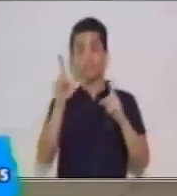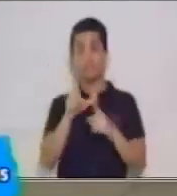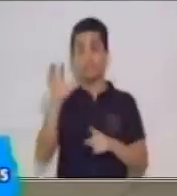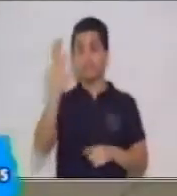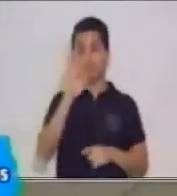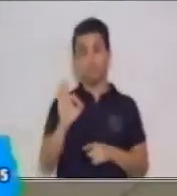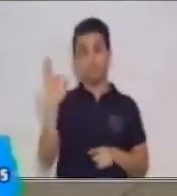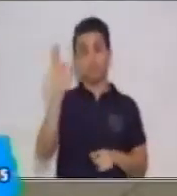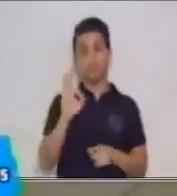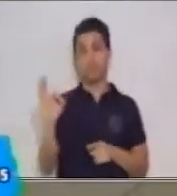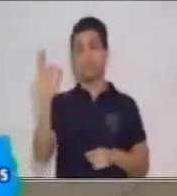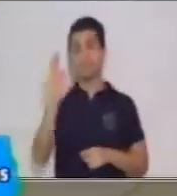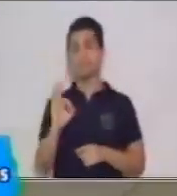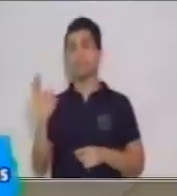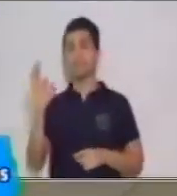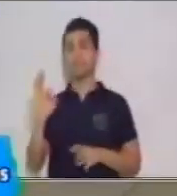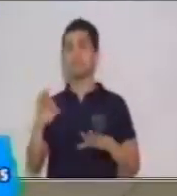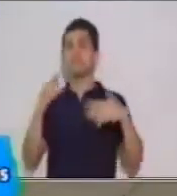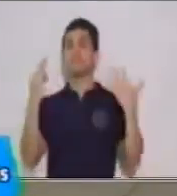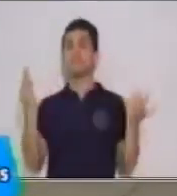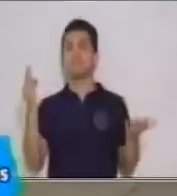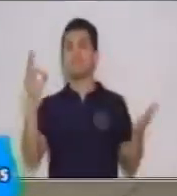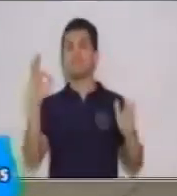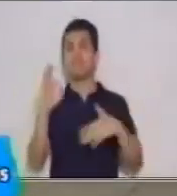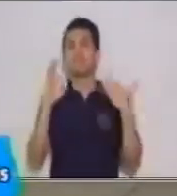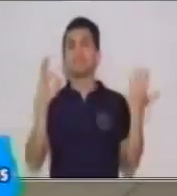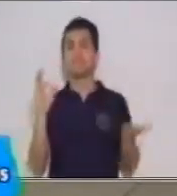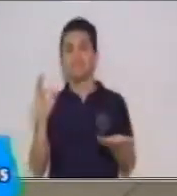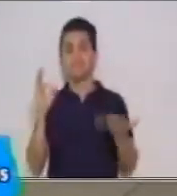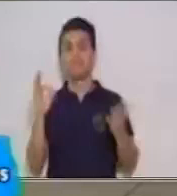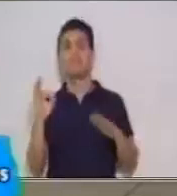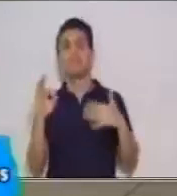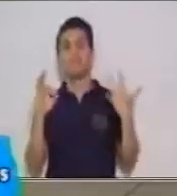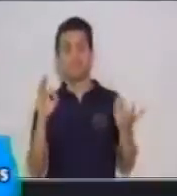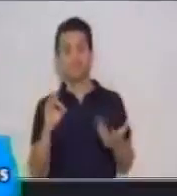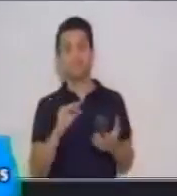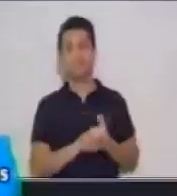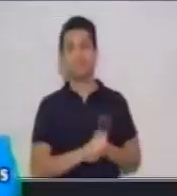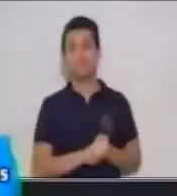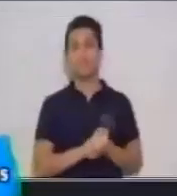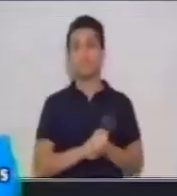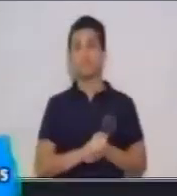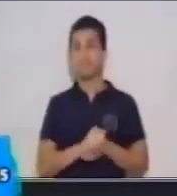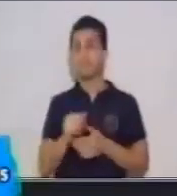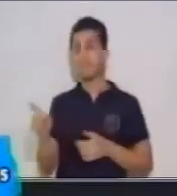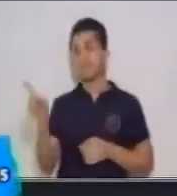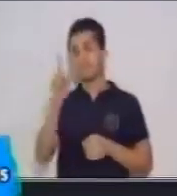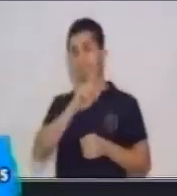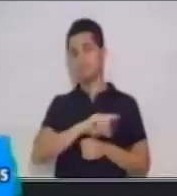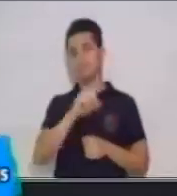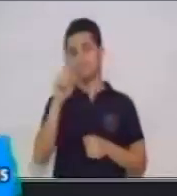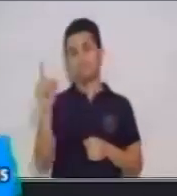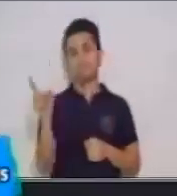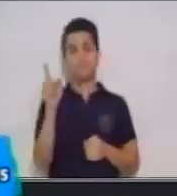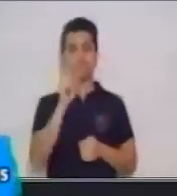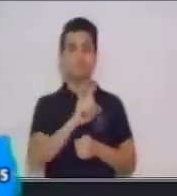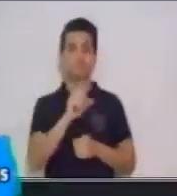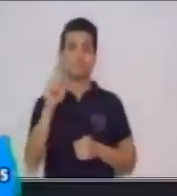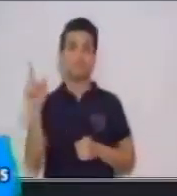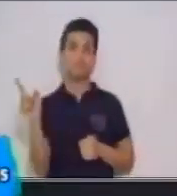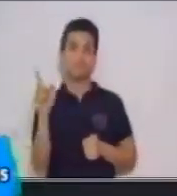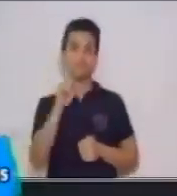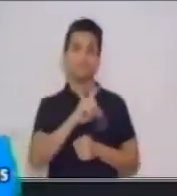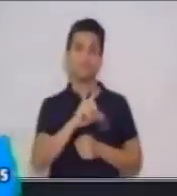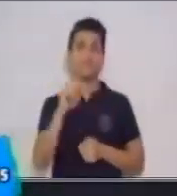o. ¿Qué cero, qué cero, qué cero? ¡Ojuela! No, no, no, eso